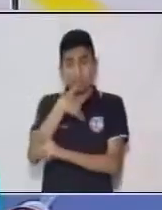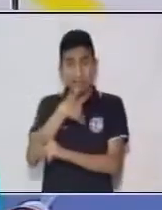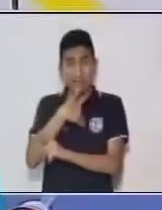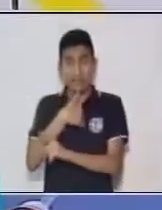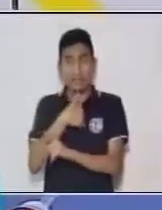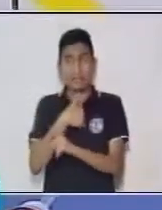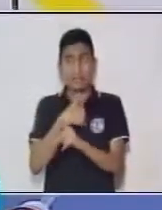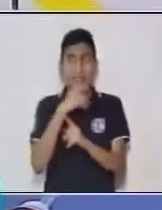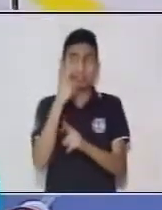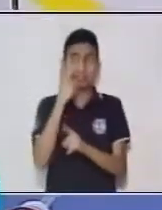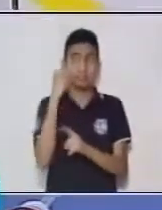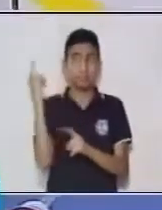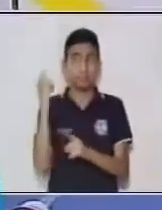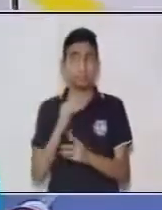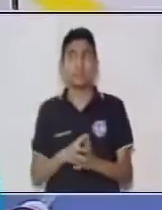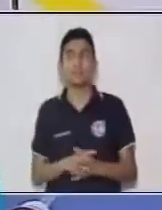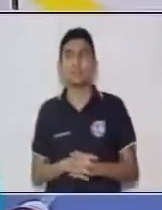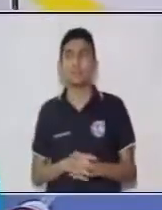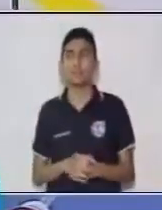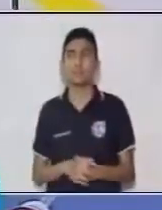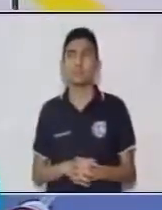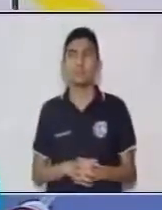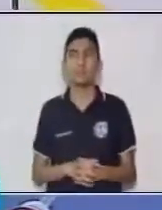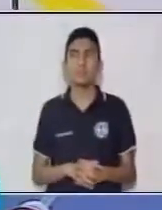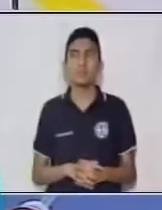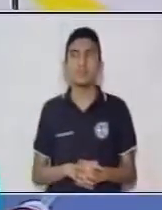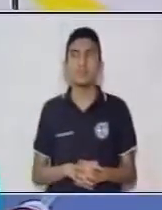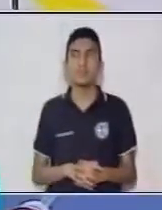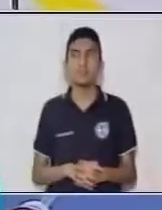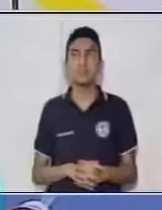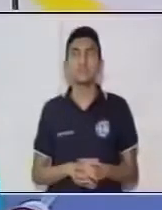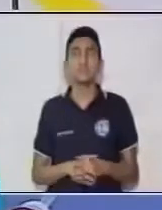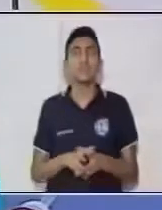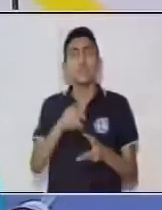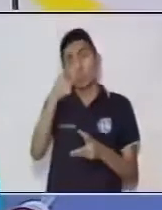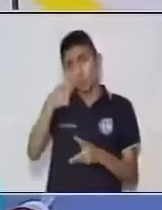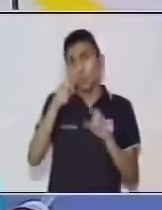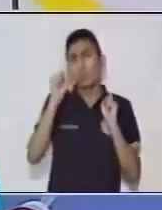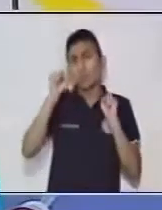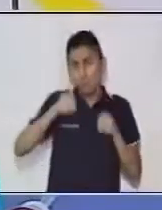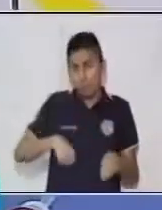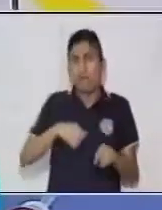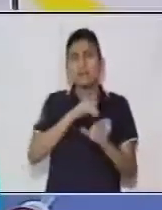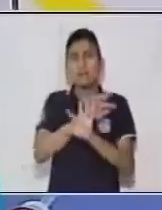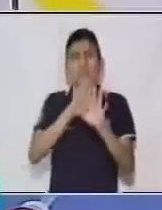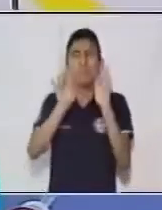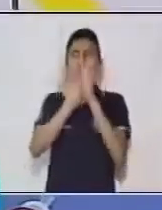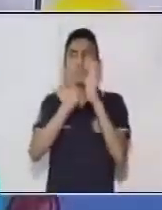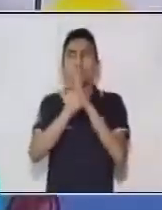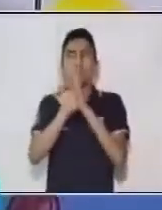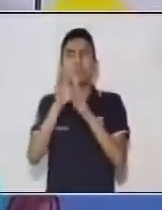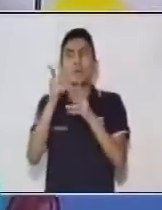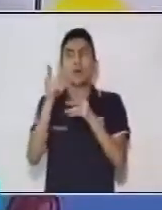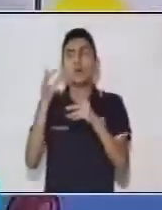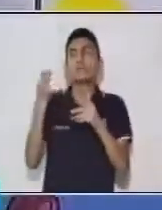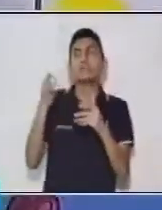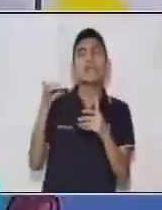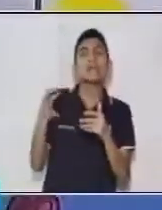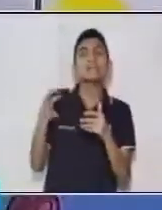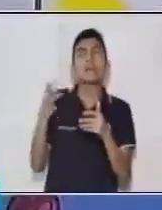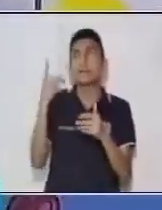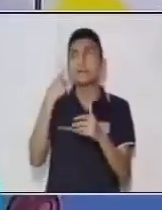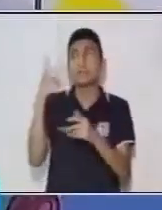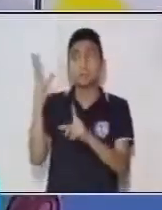desde los vértices opuestos y encuentras el centro de la figura. Trazas las diagonales con